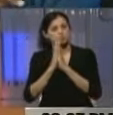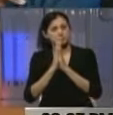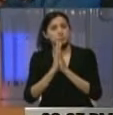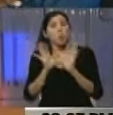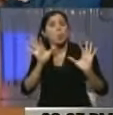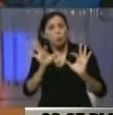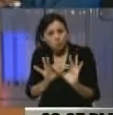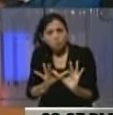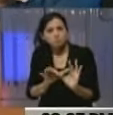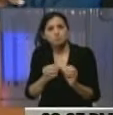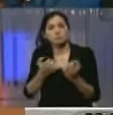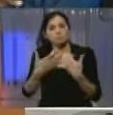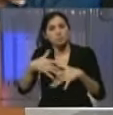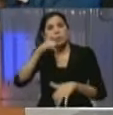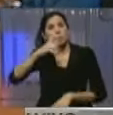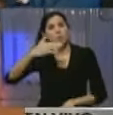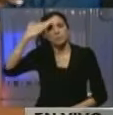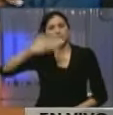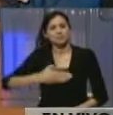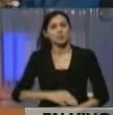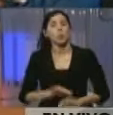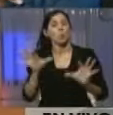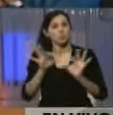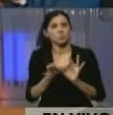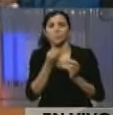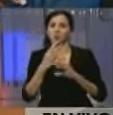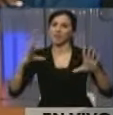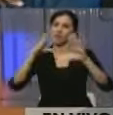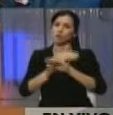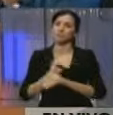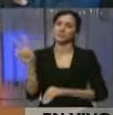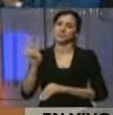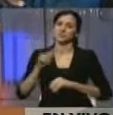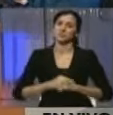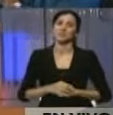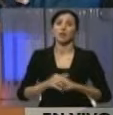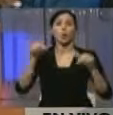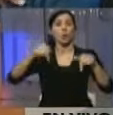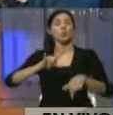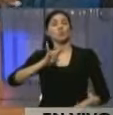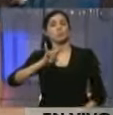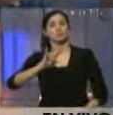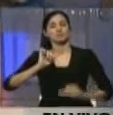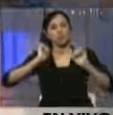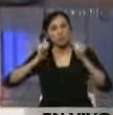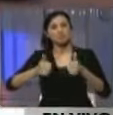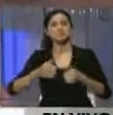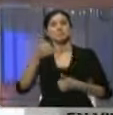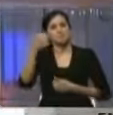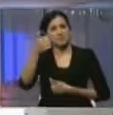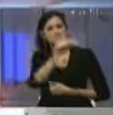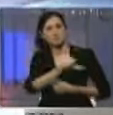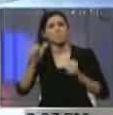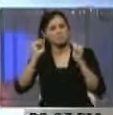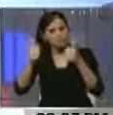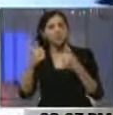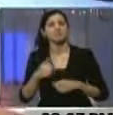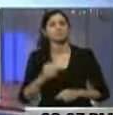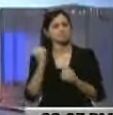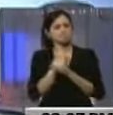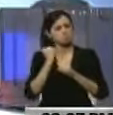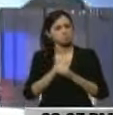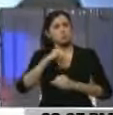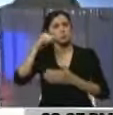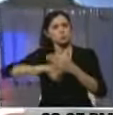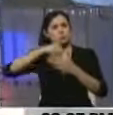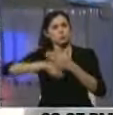unión cívico-militar. Buenas noches, Venezuela. Hoy lunes empieza bien la semana, trabajando,